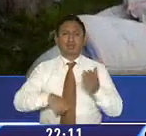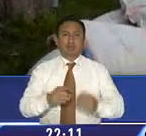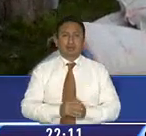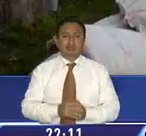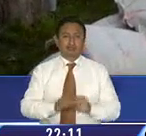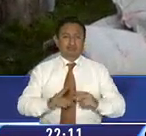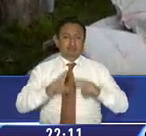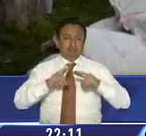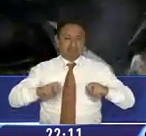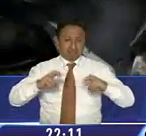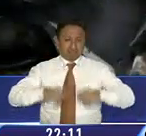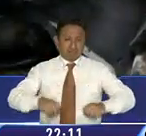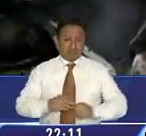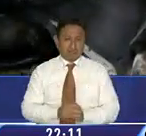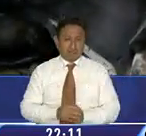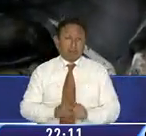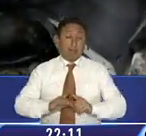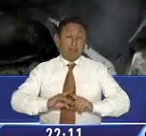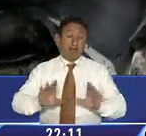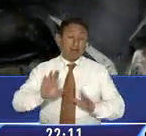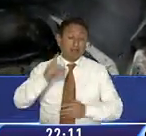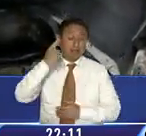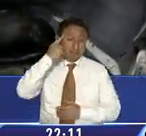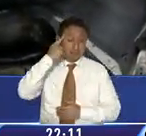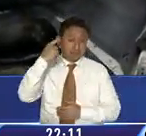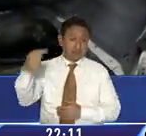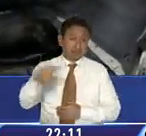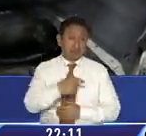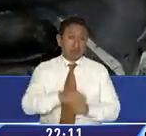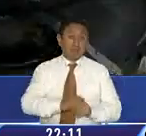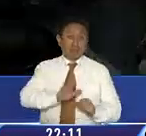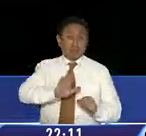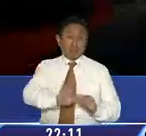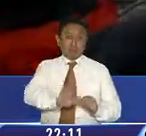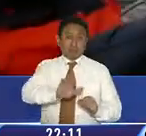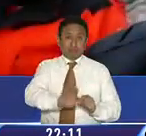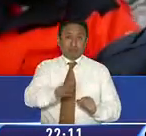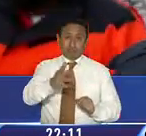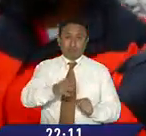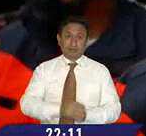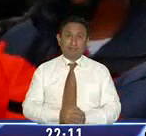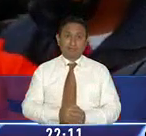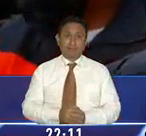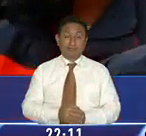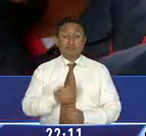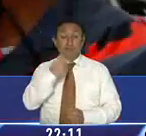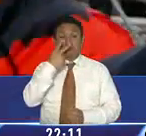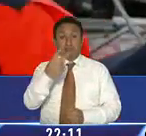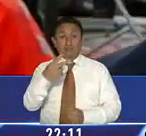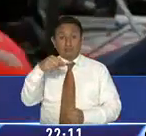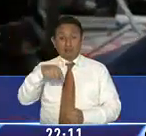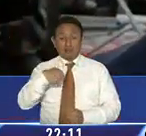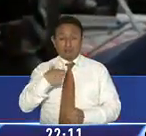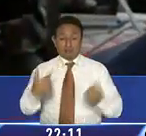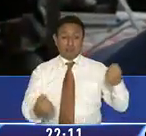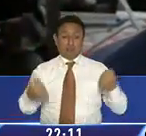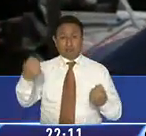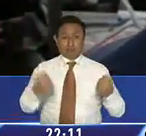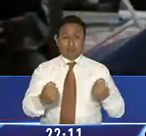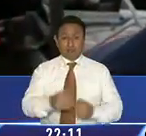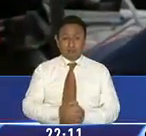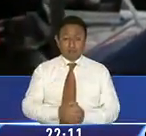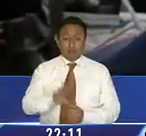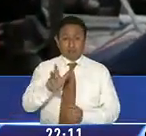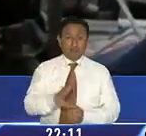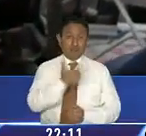son inciertos, aunque se presume falla en el sistema de frenos. Nos podemos constatar de un vehículo pesado que sufrió un accidente